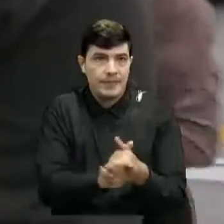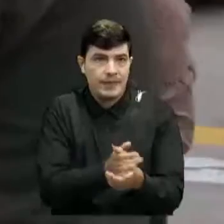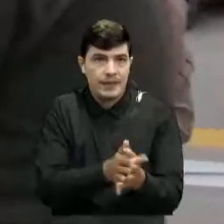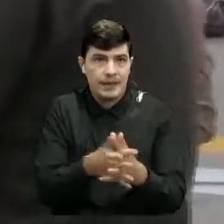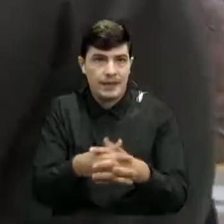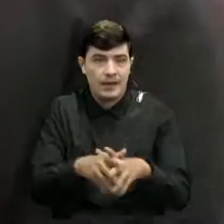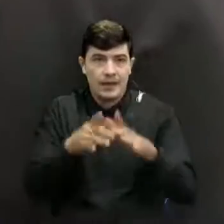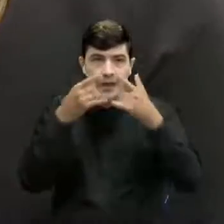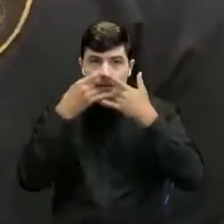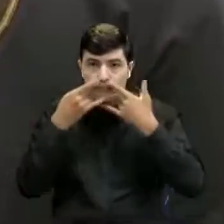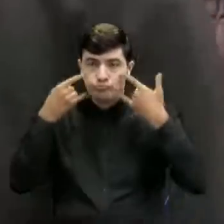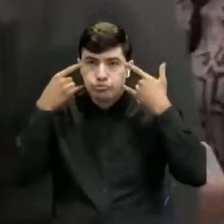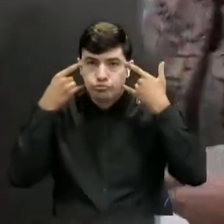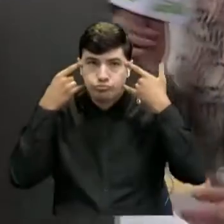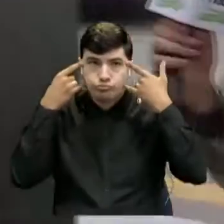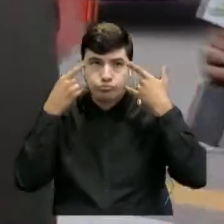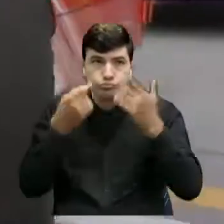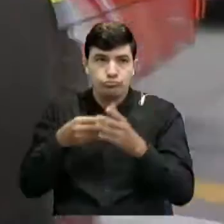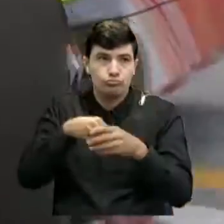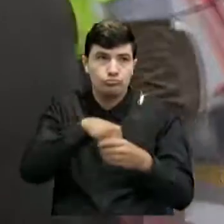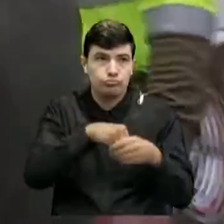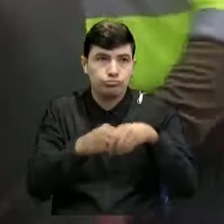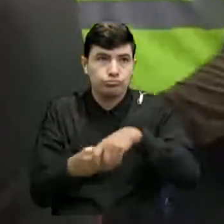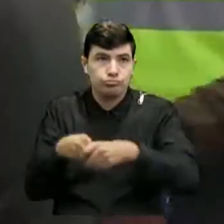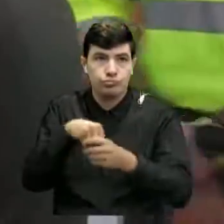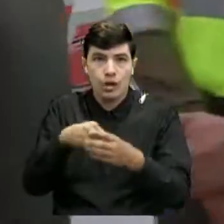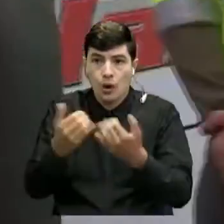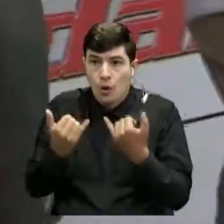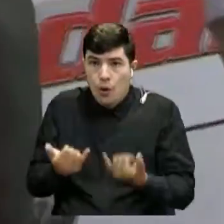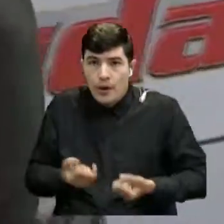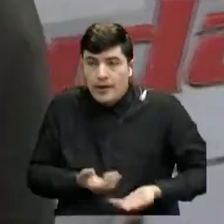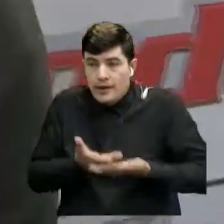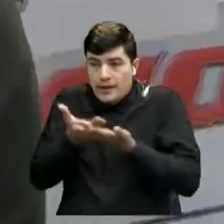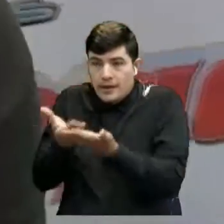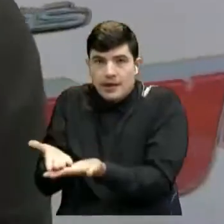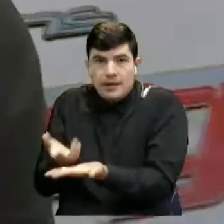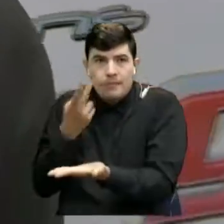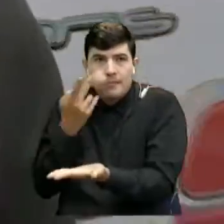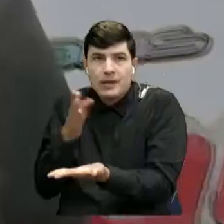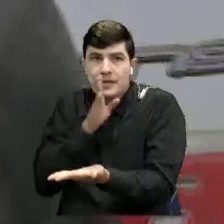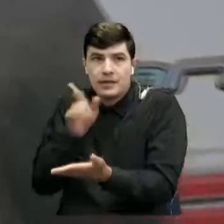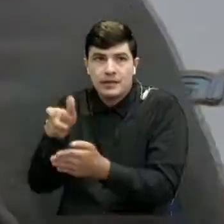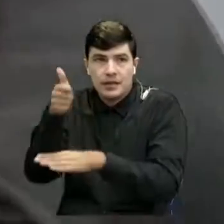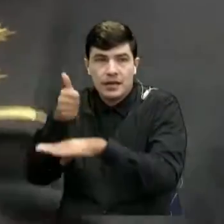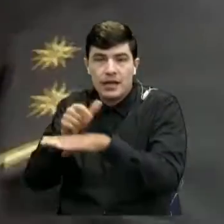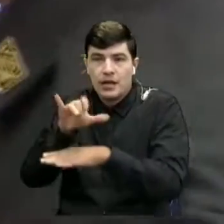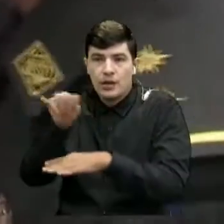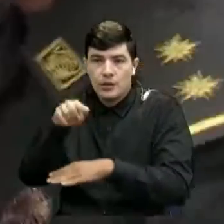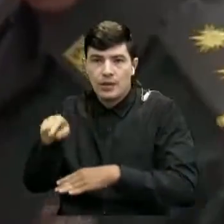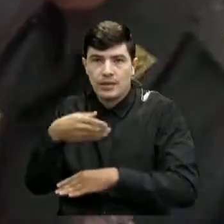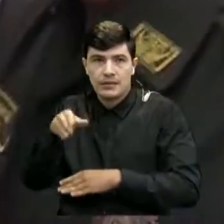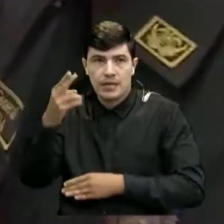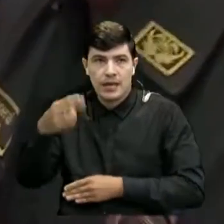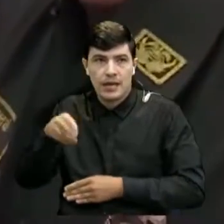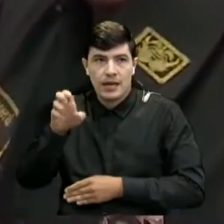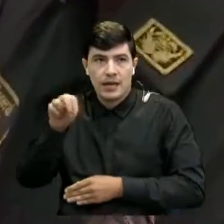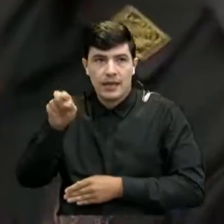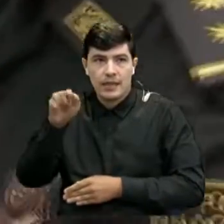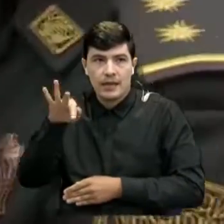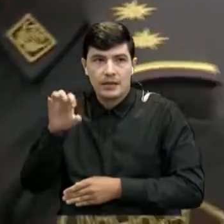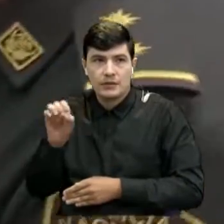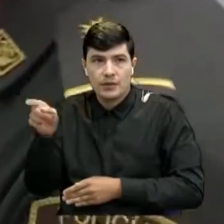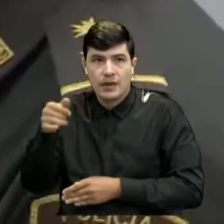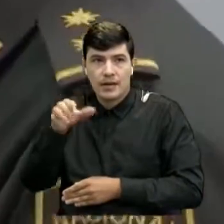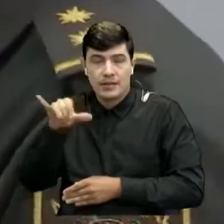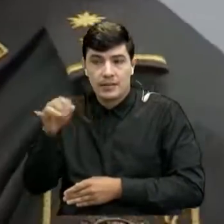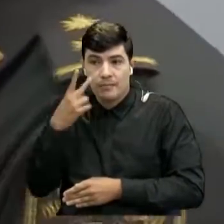el tapabocas, que son los elementos que hoy hace entrega el general Luis Ernesto García, uno de los conductores en directo